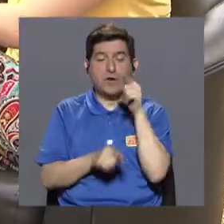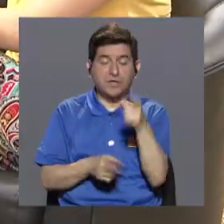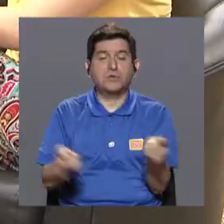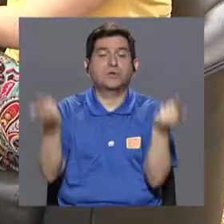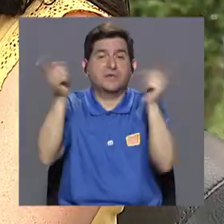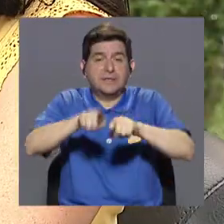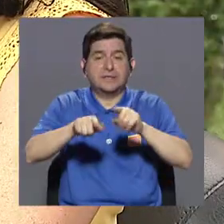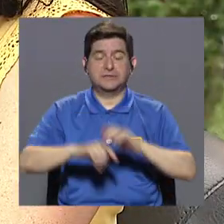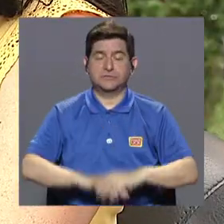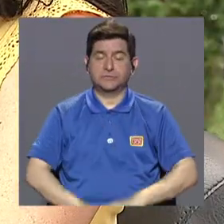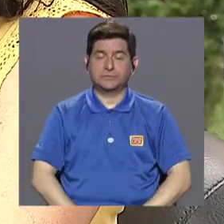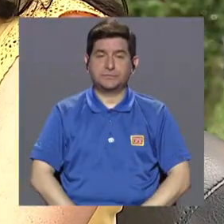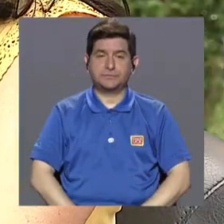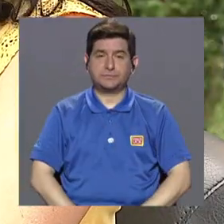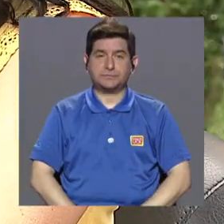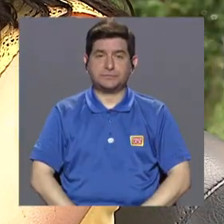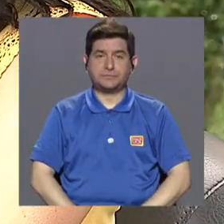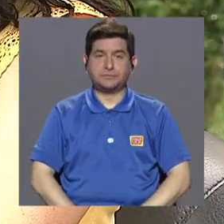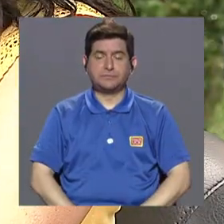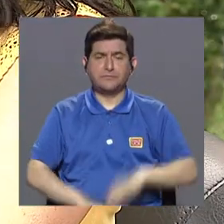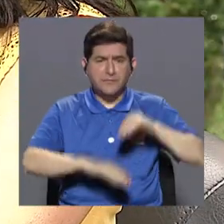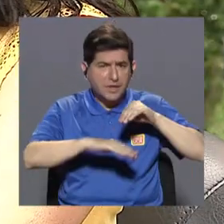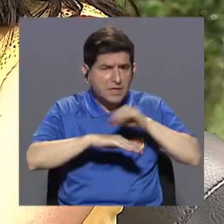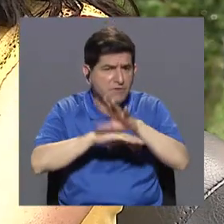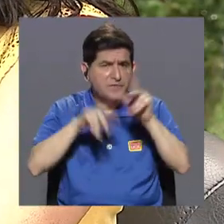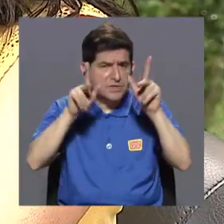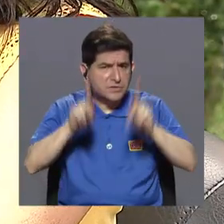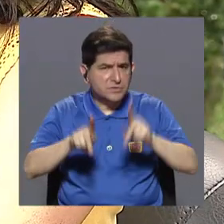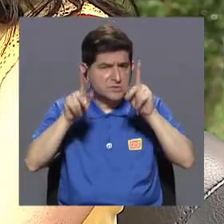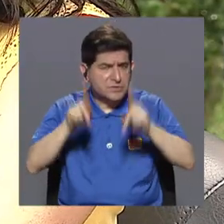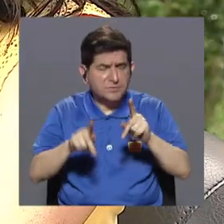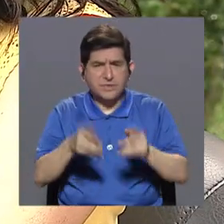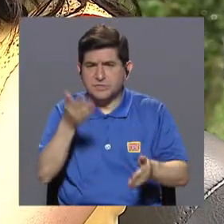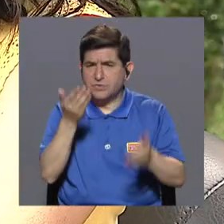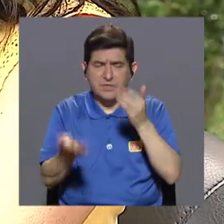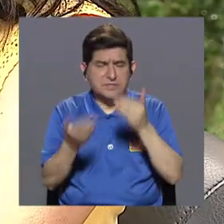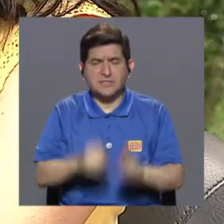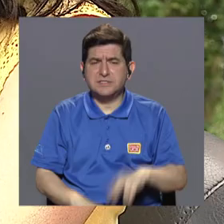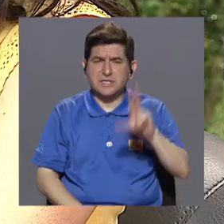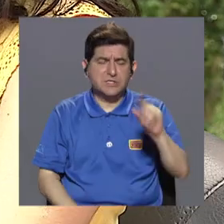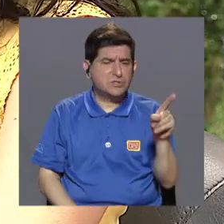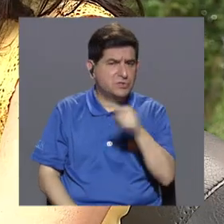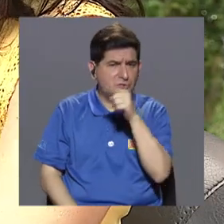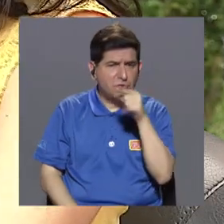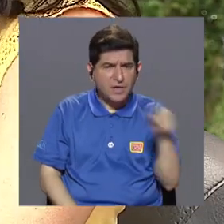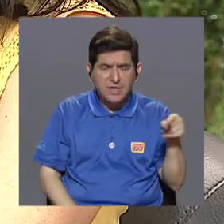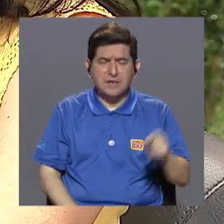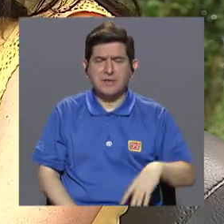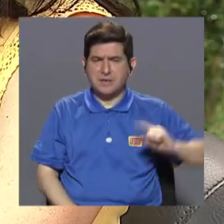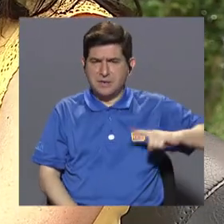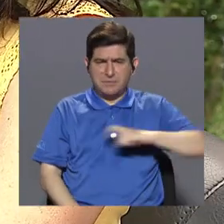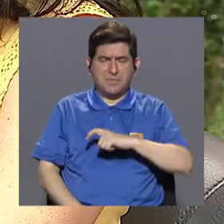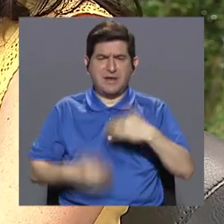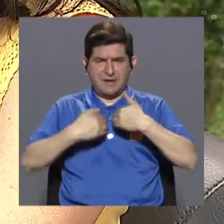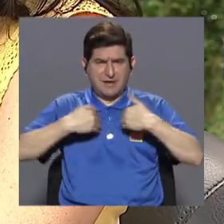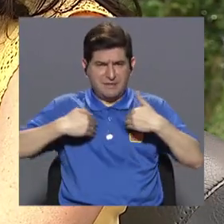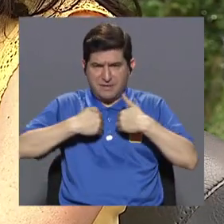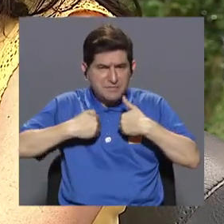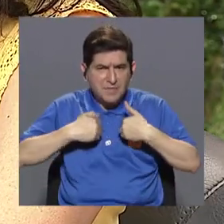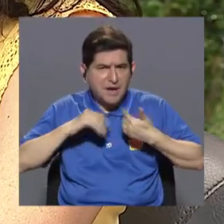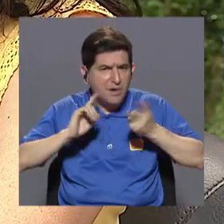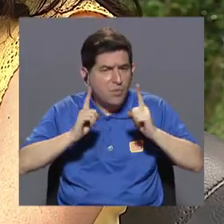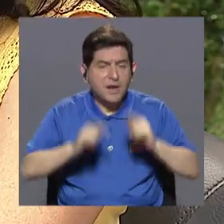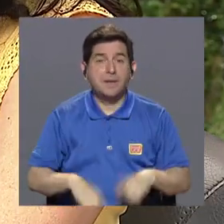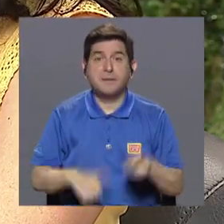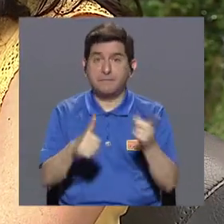Ok. Entonces, bueno, las consecuencias si la gente no está desparasitando a sus animales es... Bueno, primero